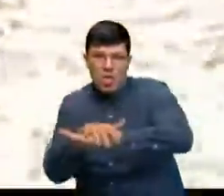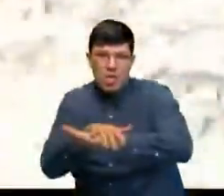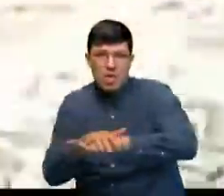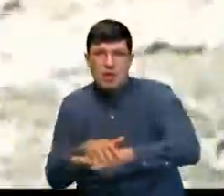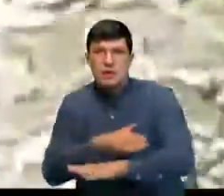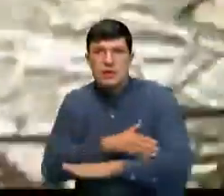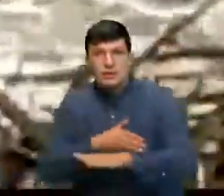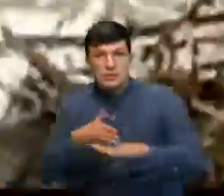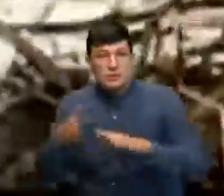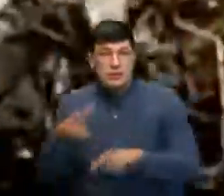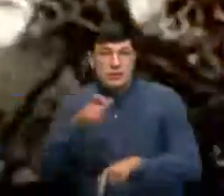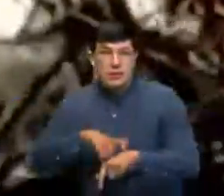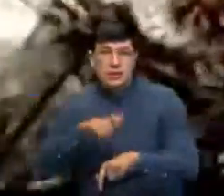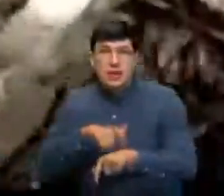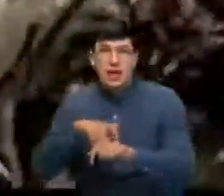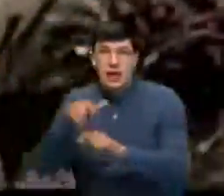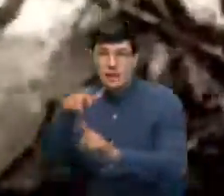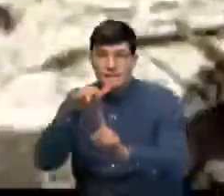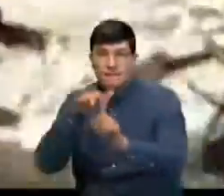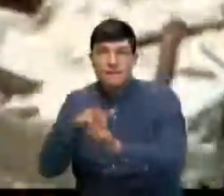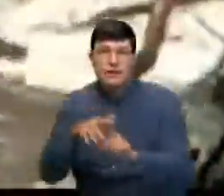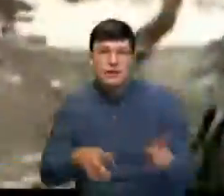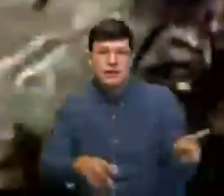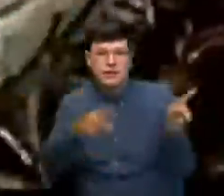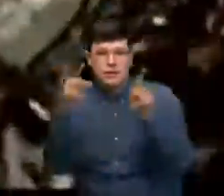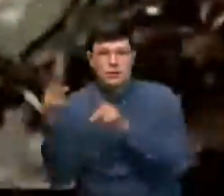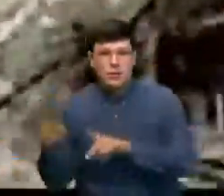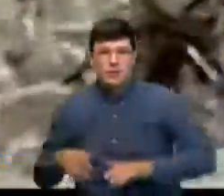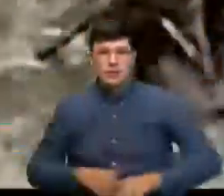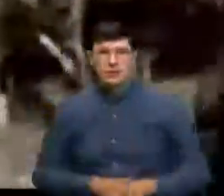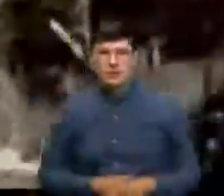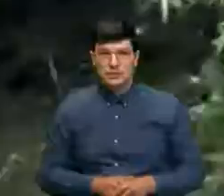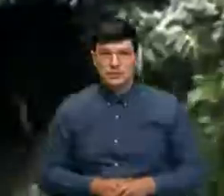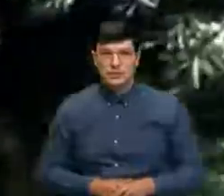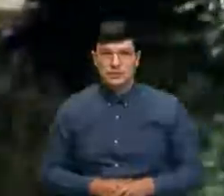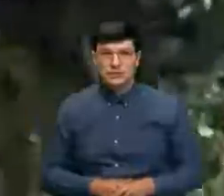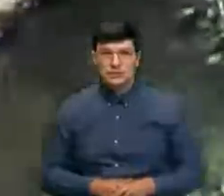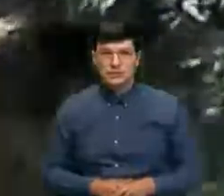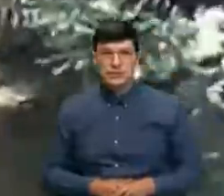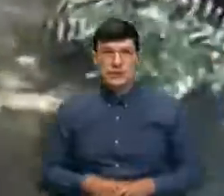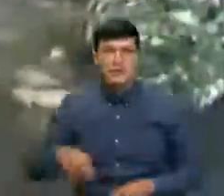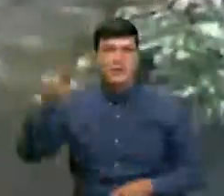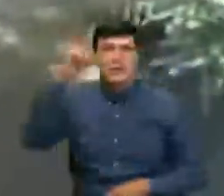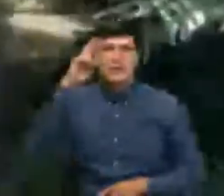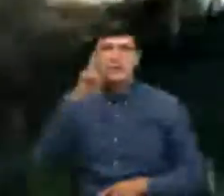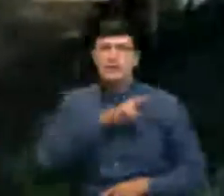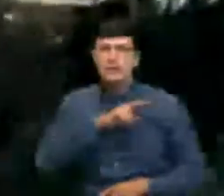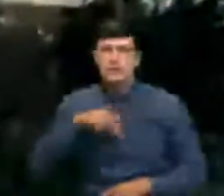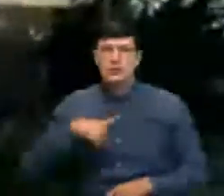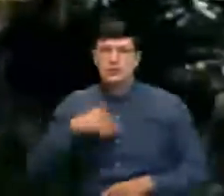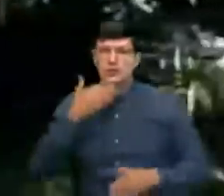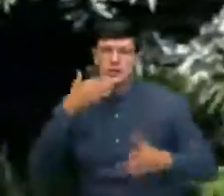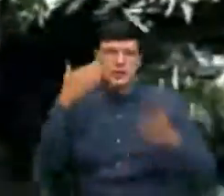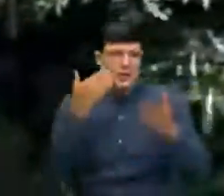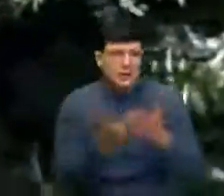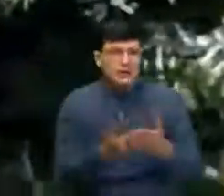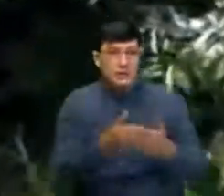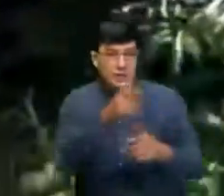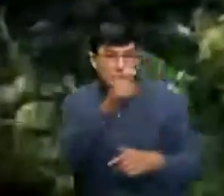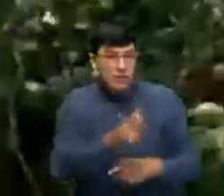lo que con el tiempo afectará la estructura del puente le agradezco a las personas encargadas de esta